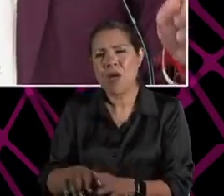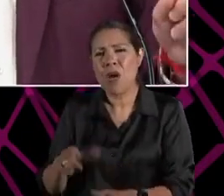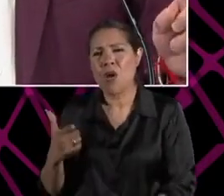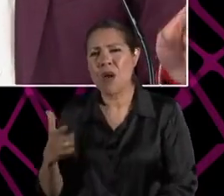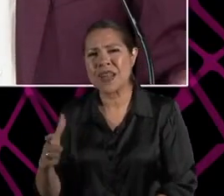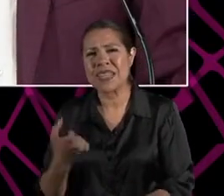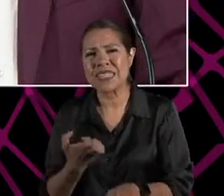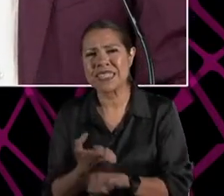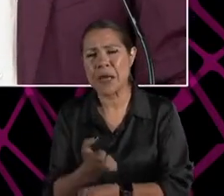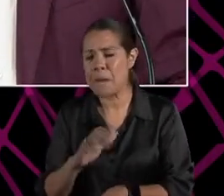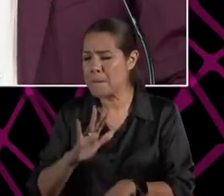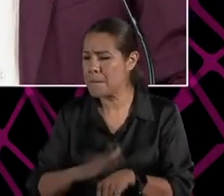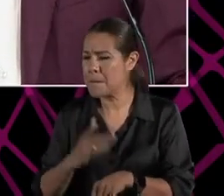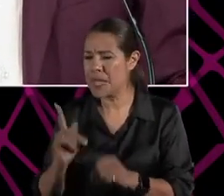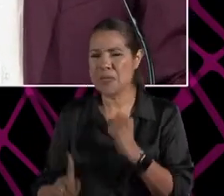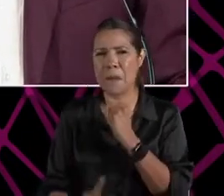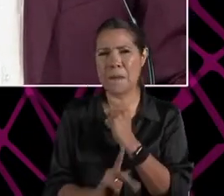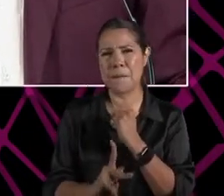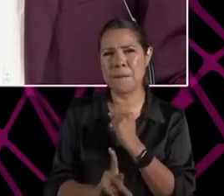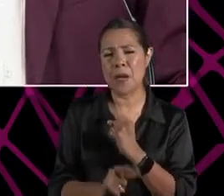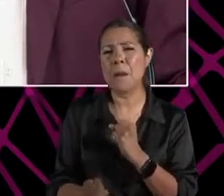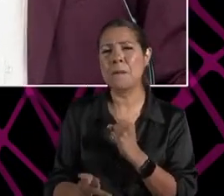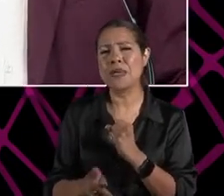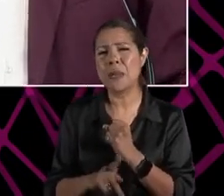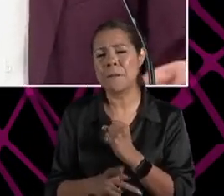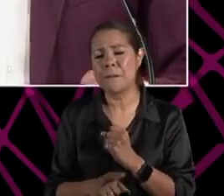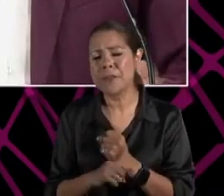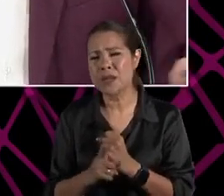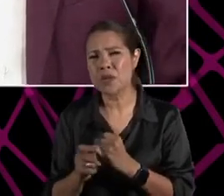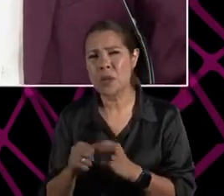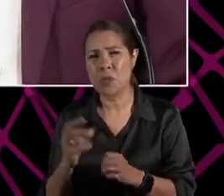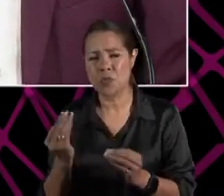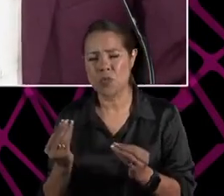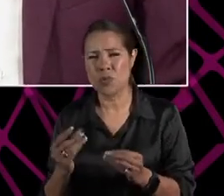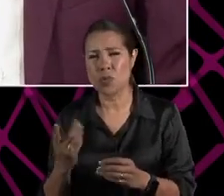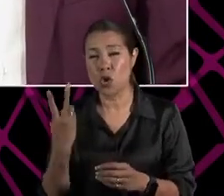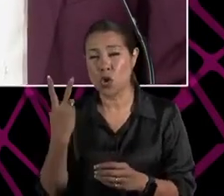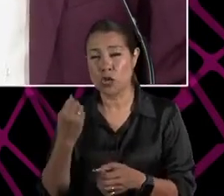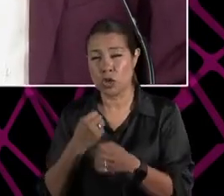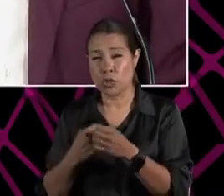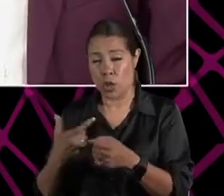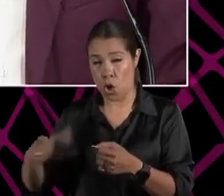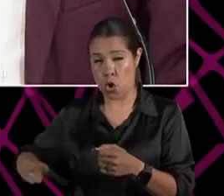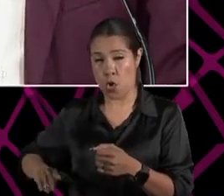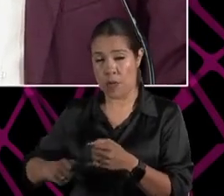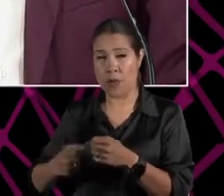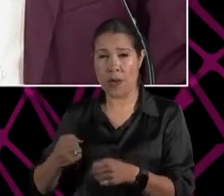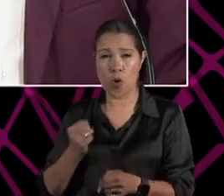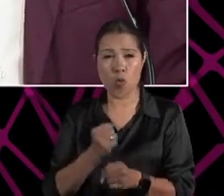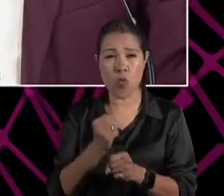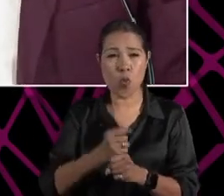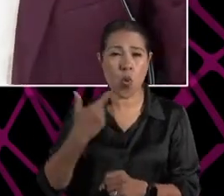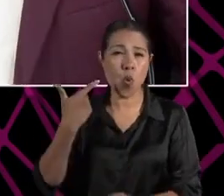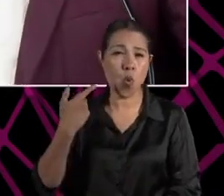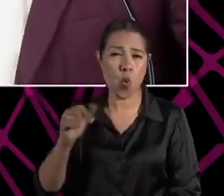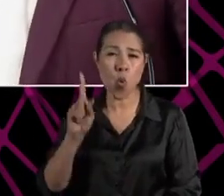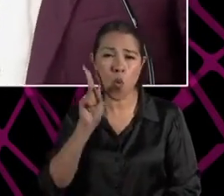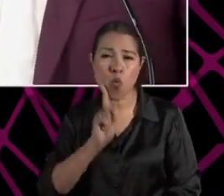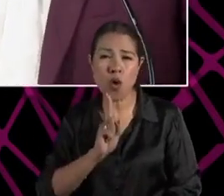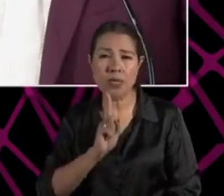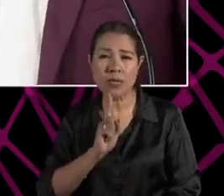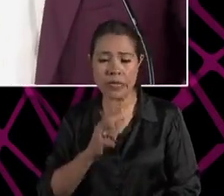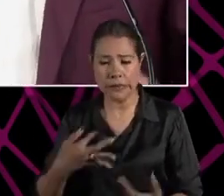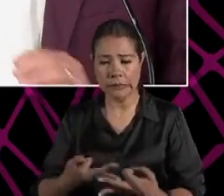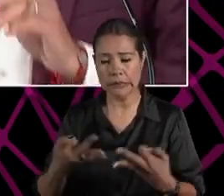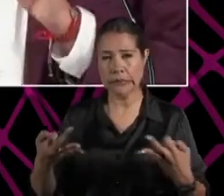en el estado más peligroso para ser mujer. Con los últimos 2 gobiernos, los feminicidios aumentaron en nuestra